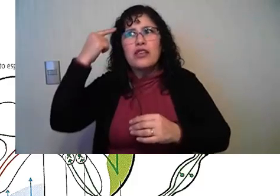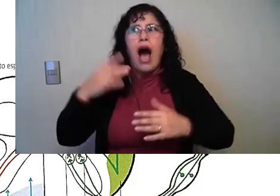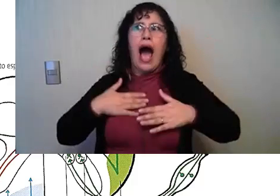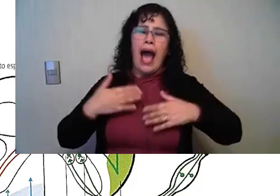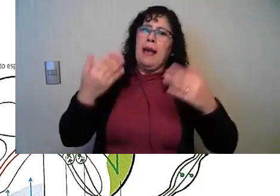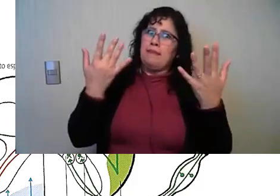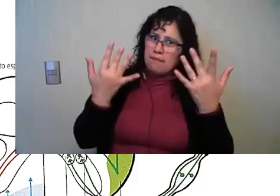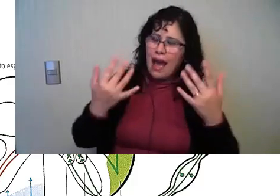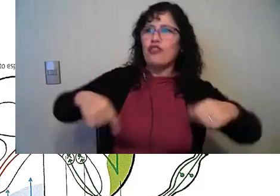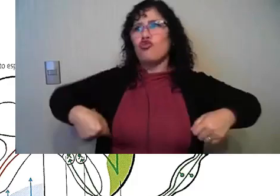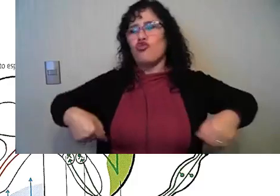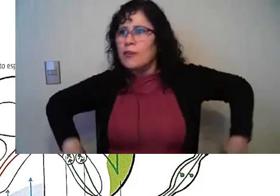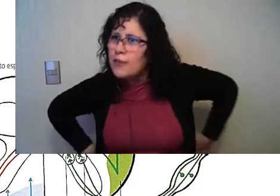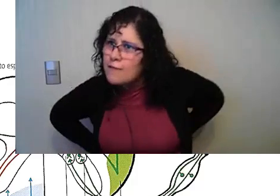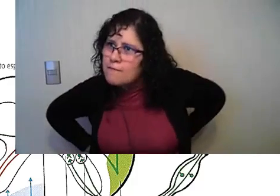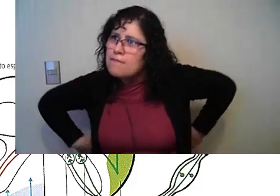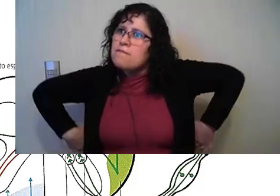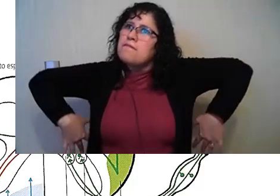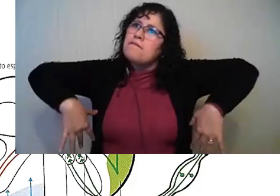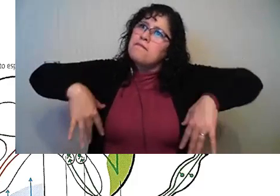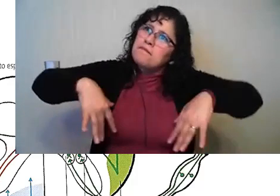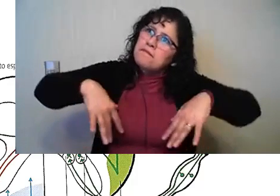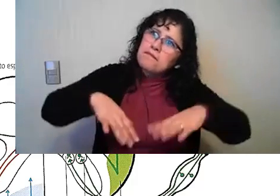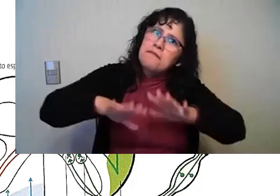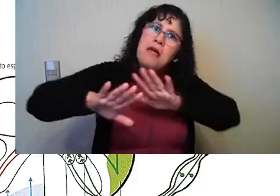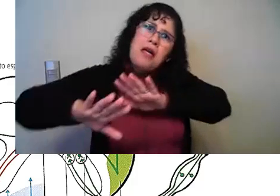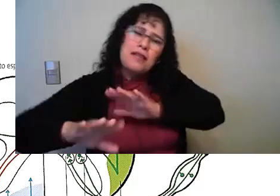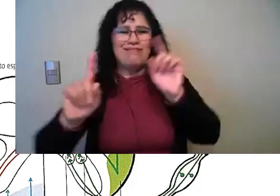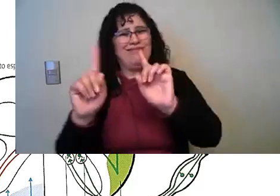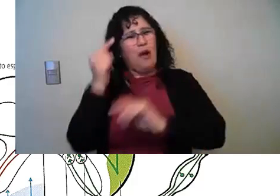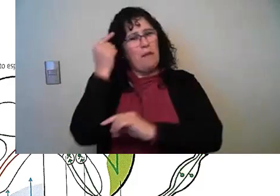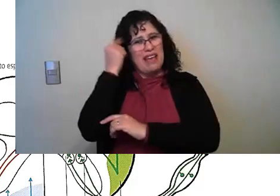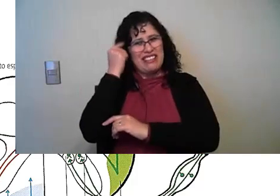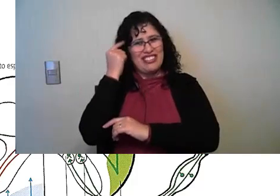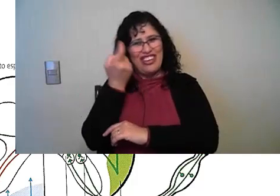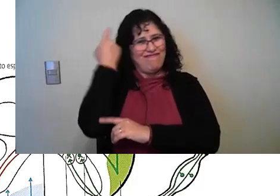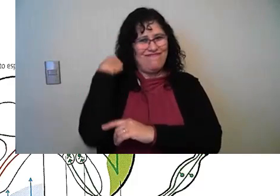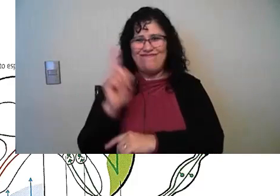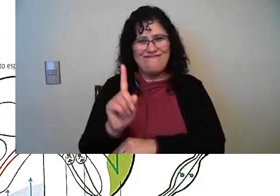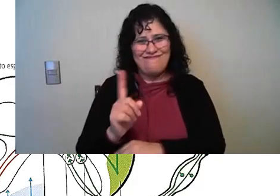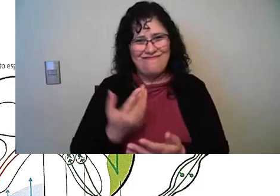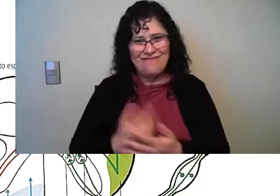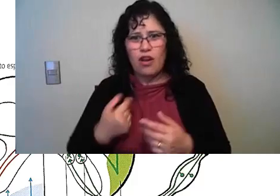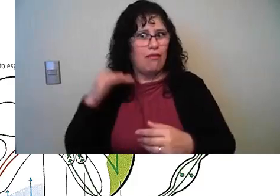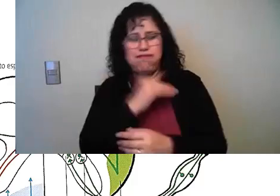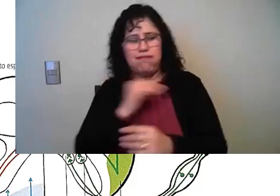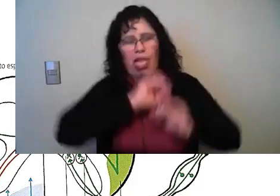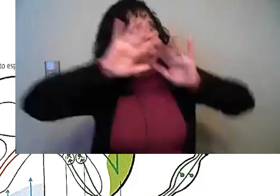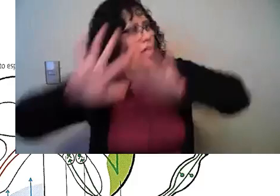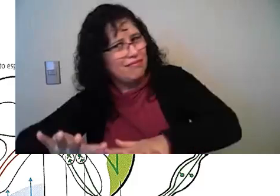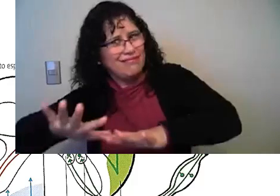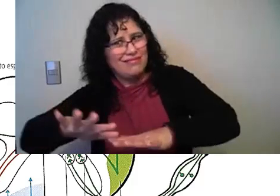dónde están ubicados y hace la acción de la defensa ante el peligro, digamos, de la caída.